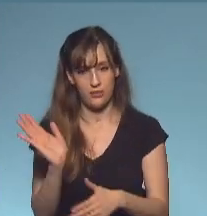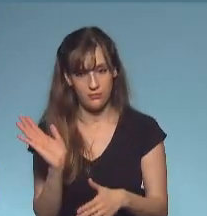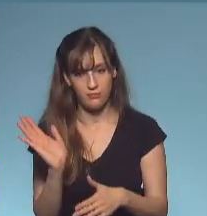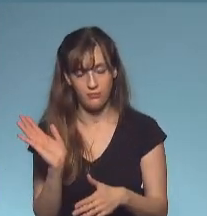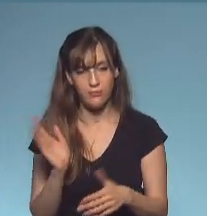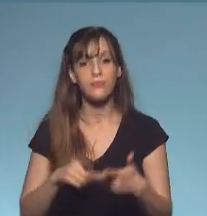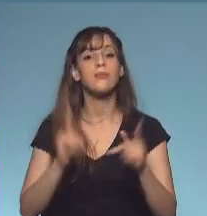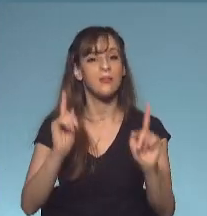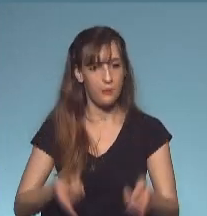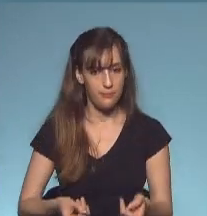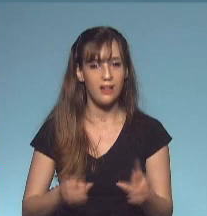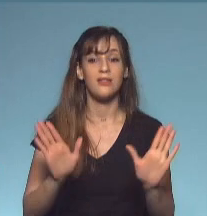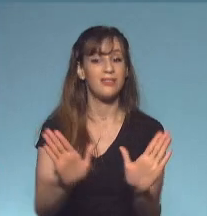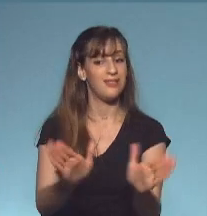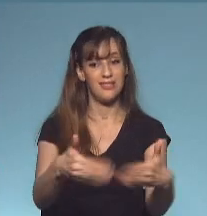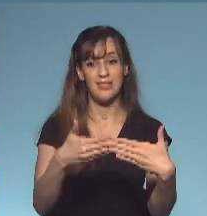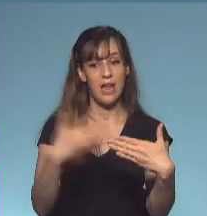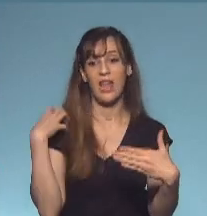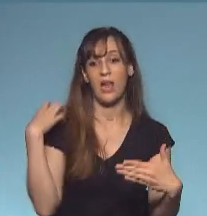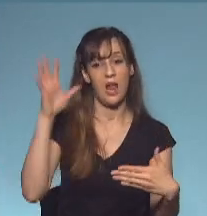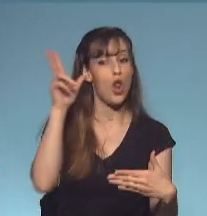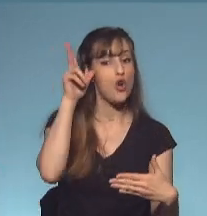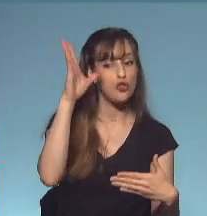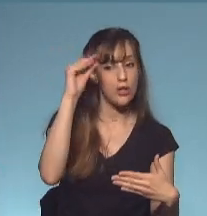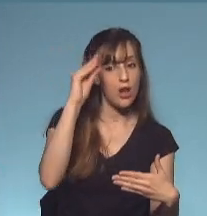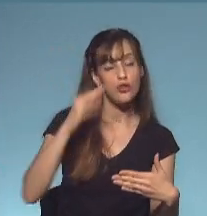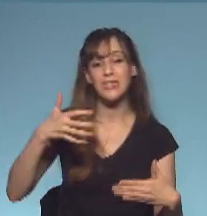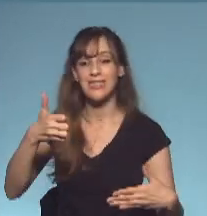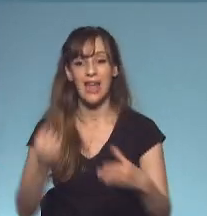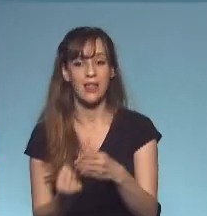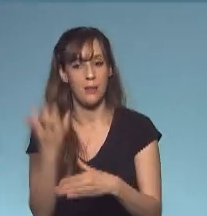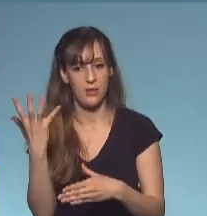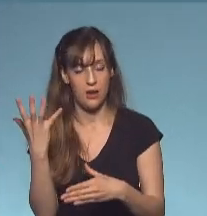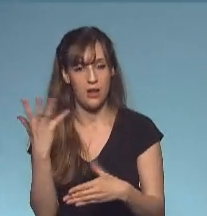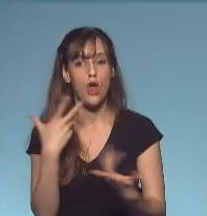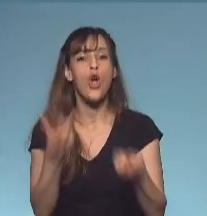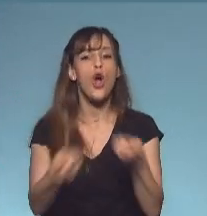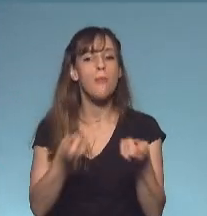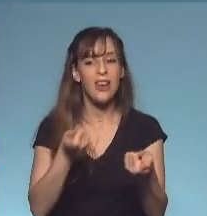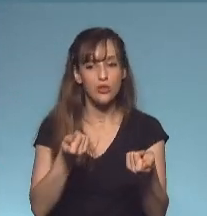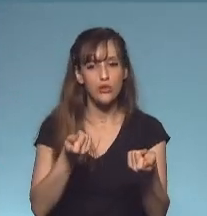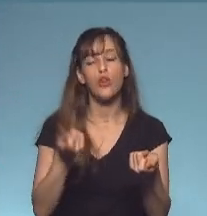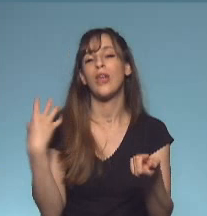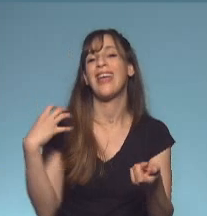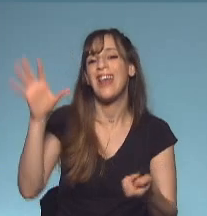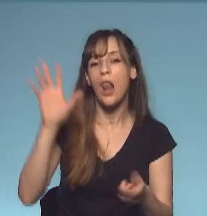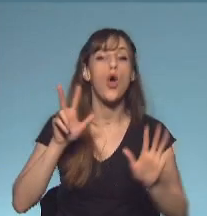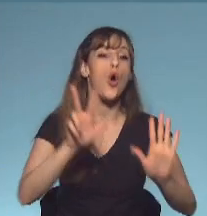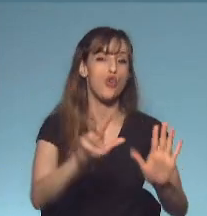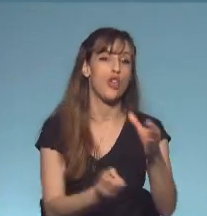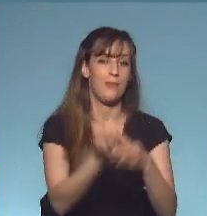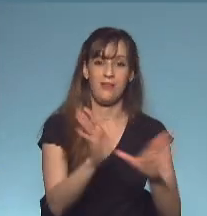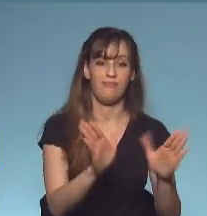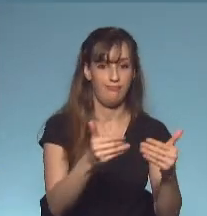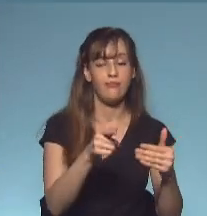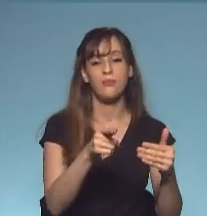general desde las 8 de la noche hasta las 6 de la mañana. Comercios en general a las 8, gastronomía a